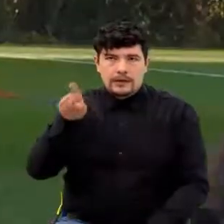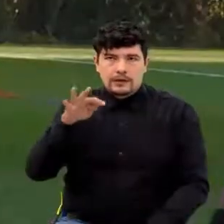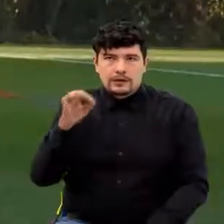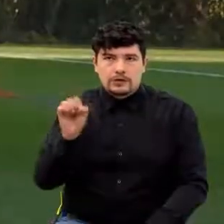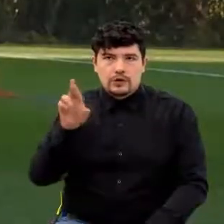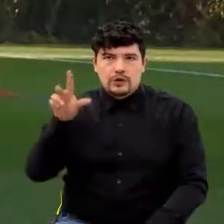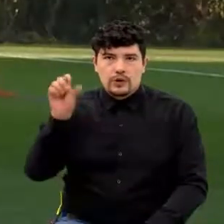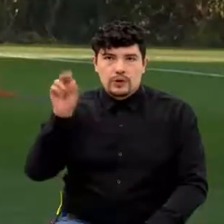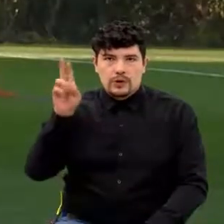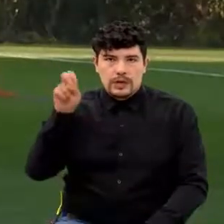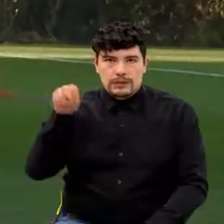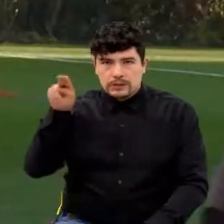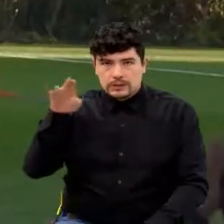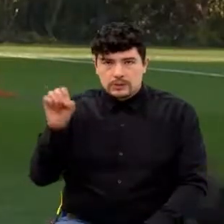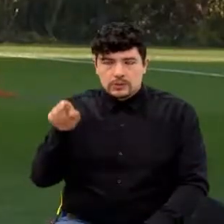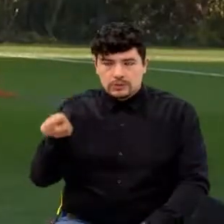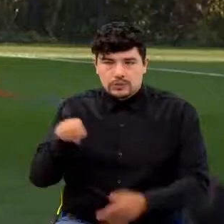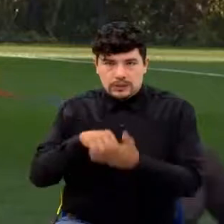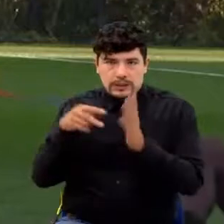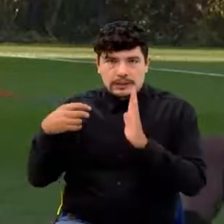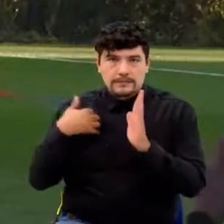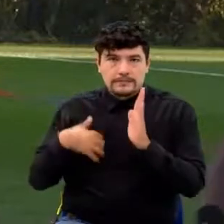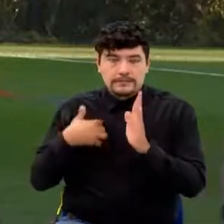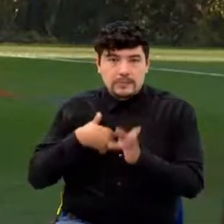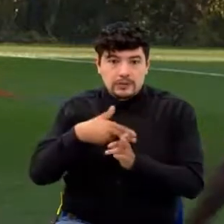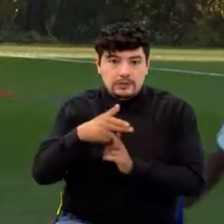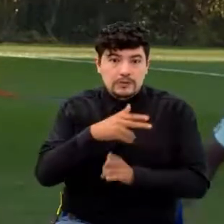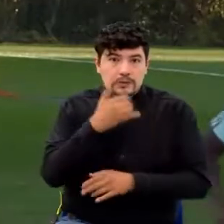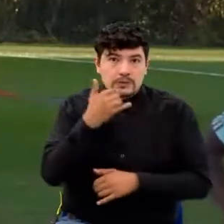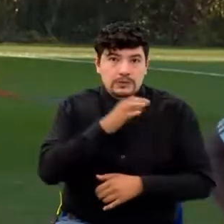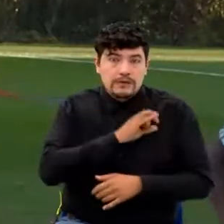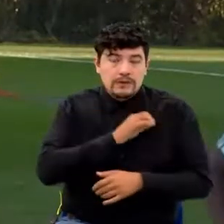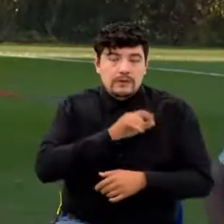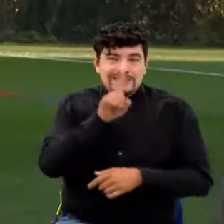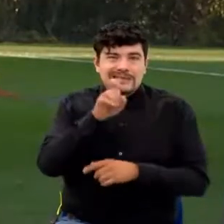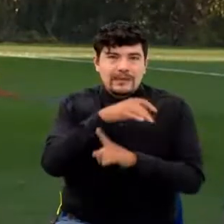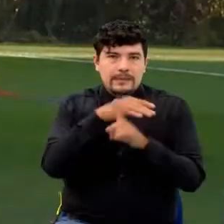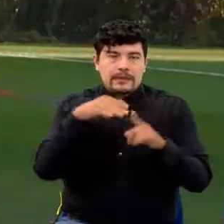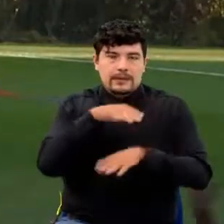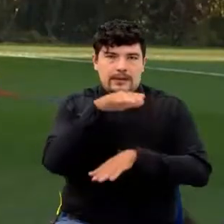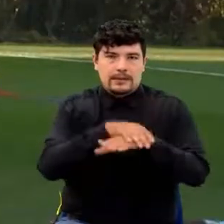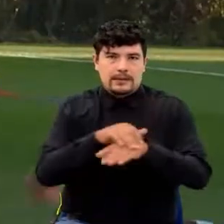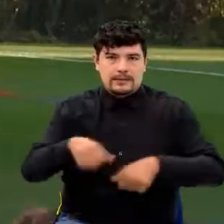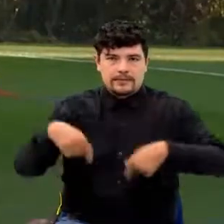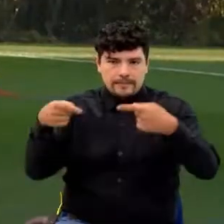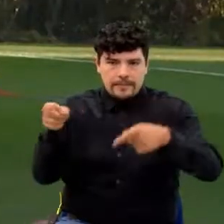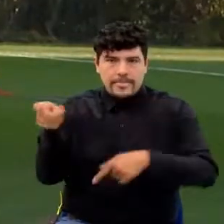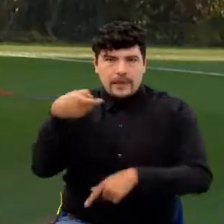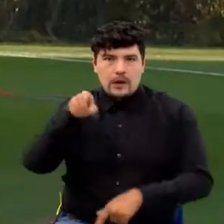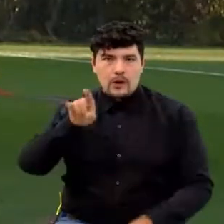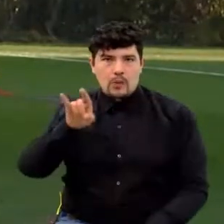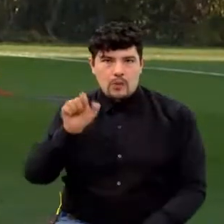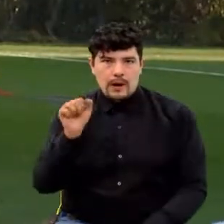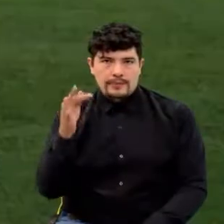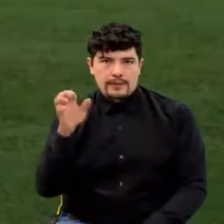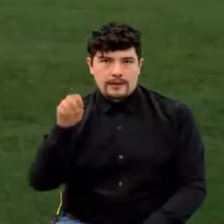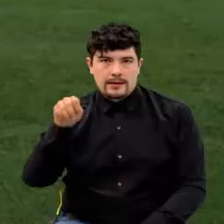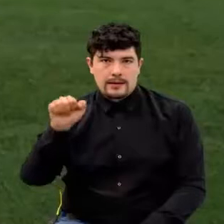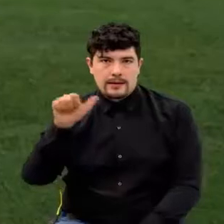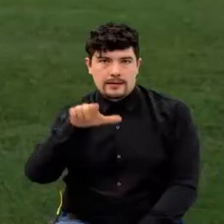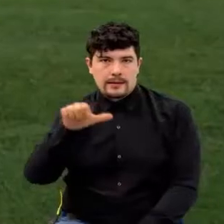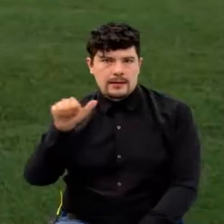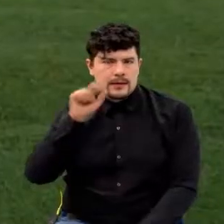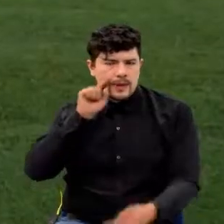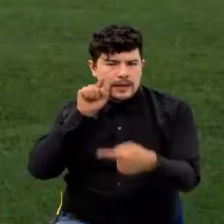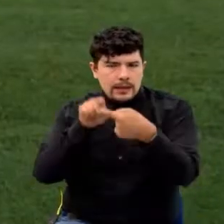el técnico argentino. Pues tendrá partido este sábado a las 6:30 de la tarde frente a Guatemala y buscará allí estar